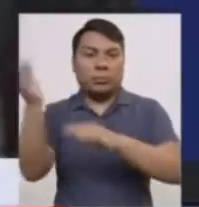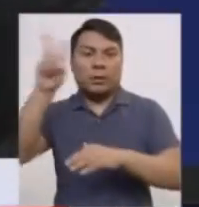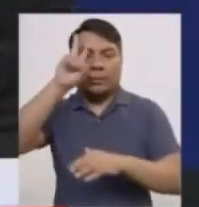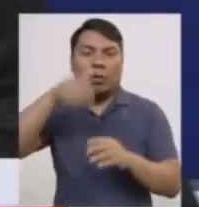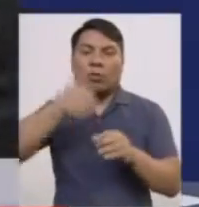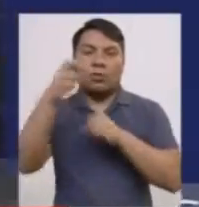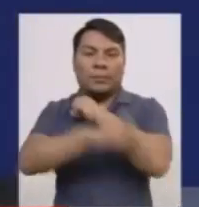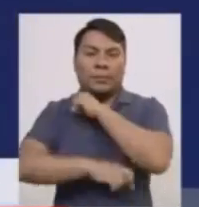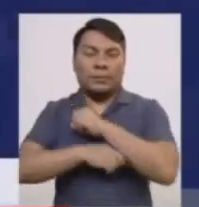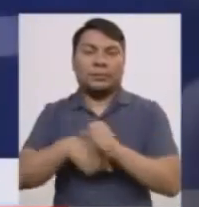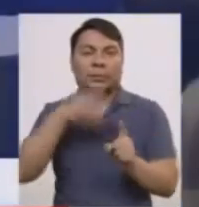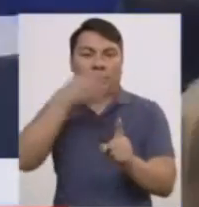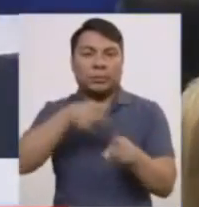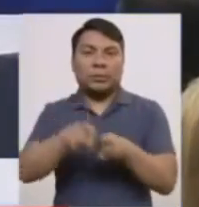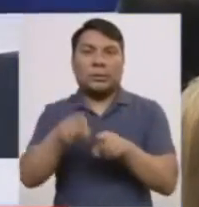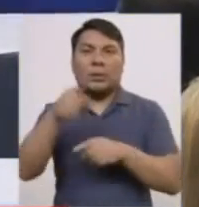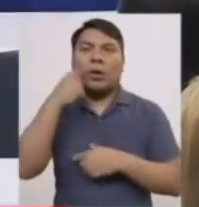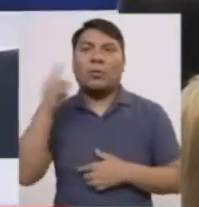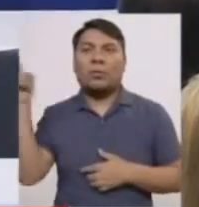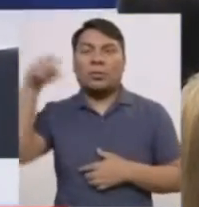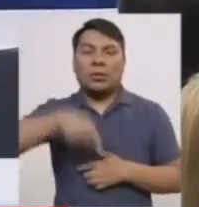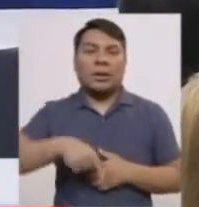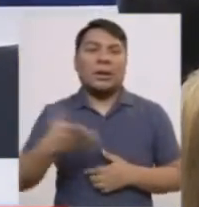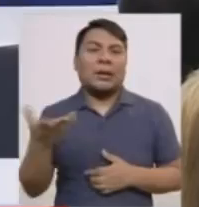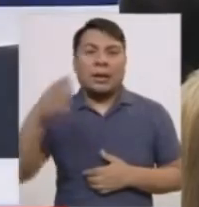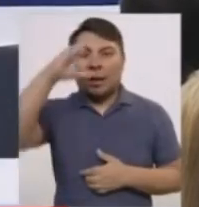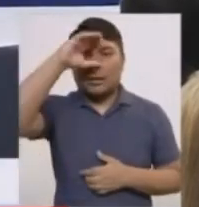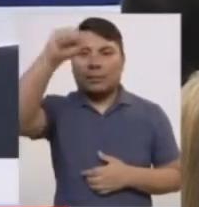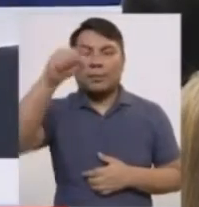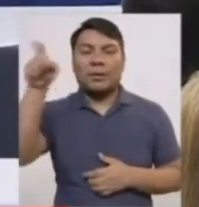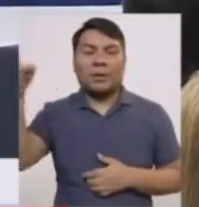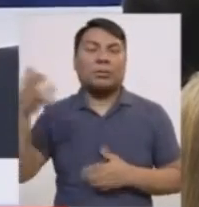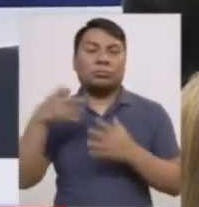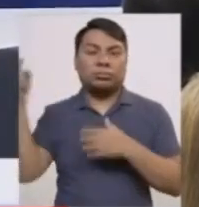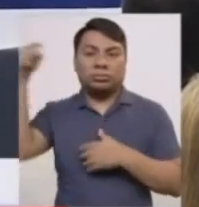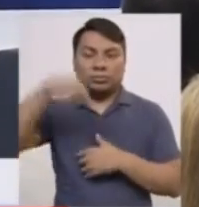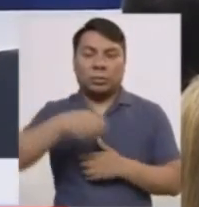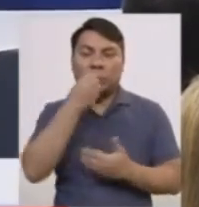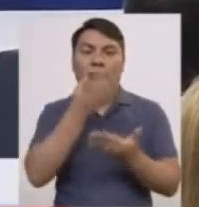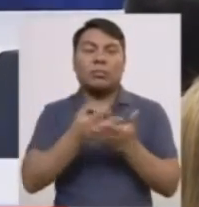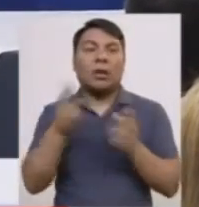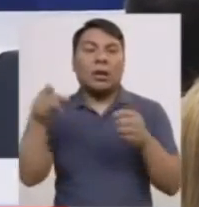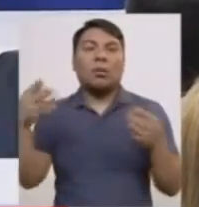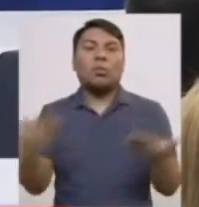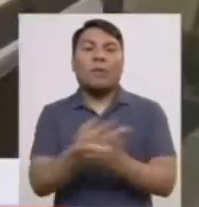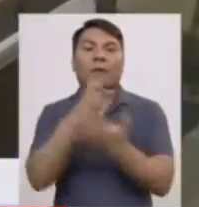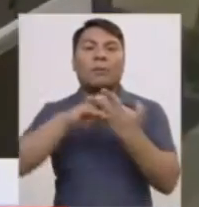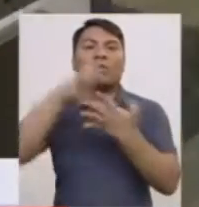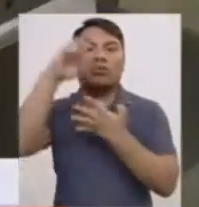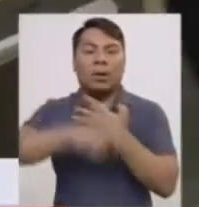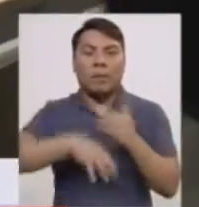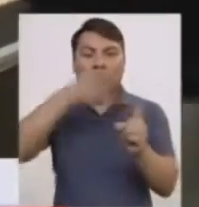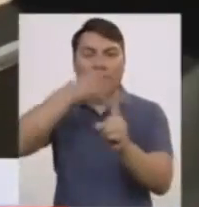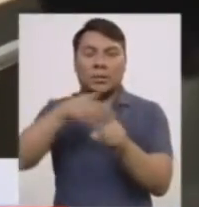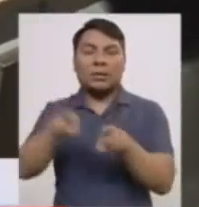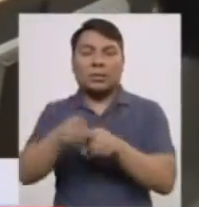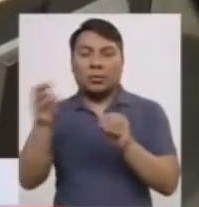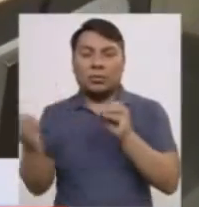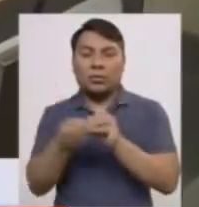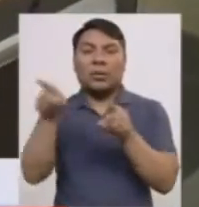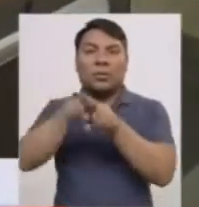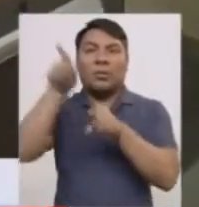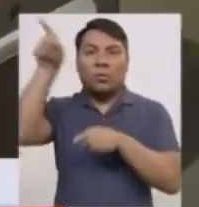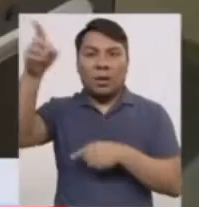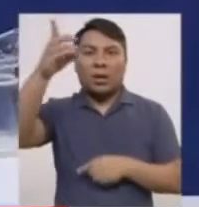Nichols, también presente en el evento, resaltó el éxito obtenido en su país con el sistema APIS. Recordó que también se está implementando en Alemania,